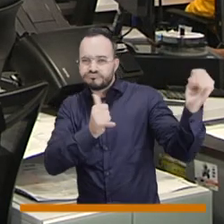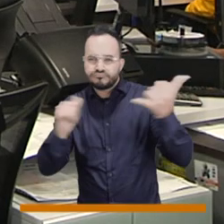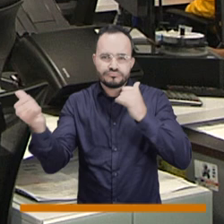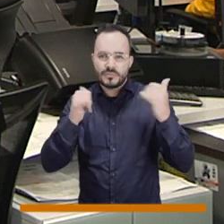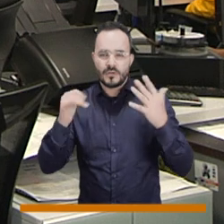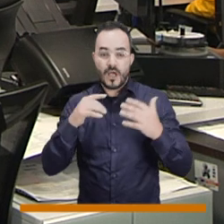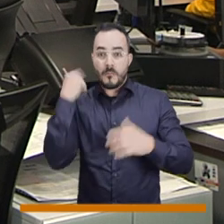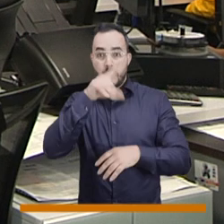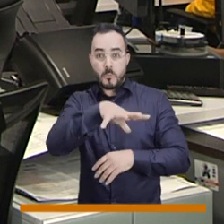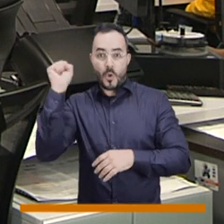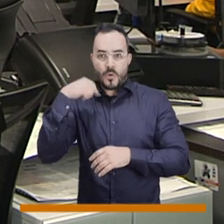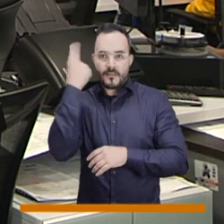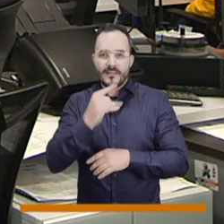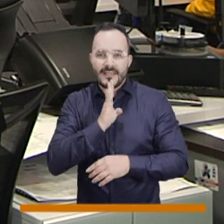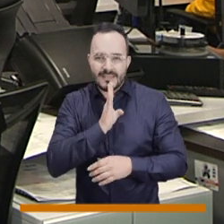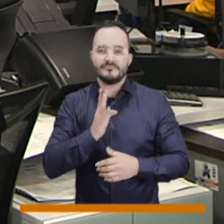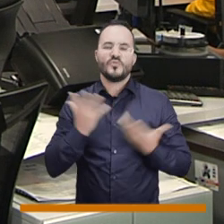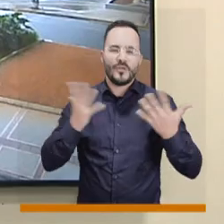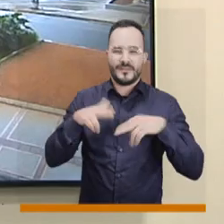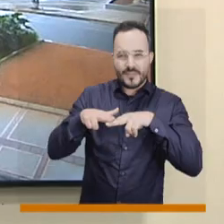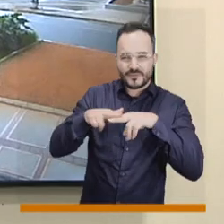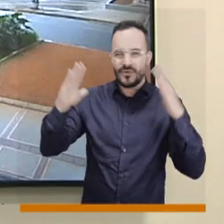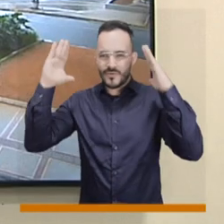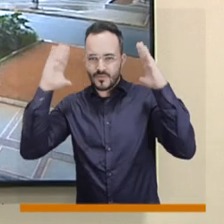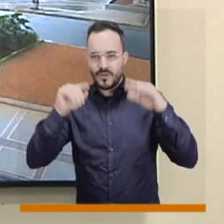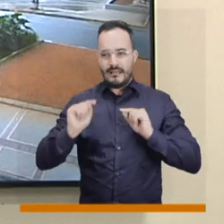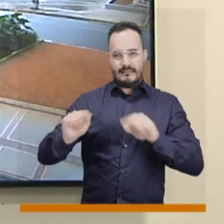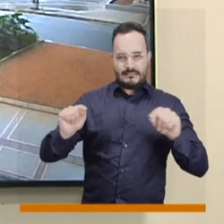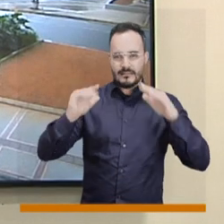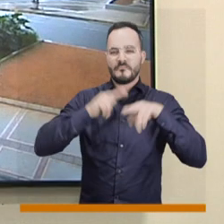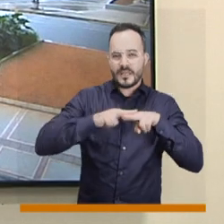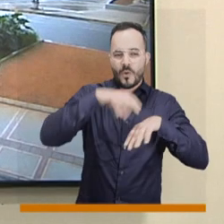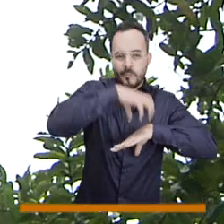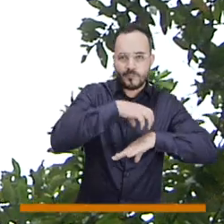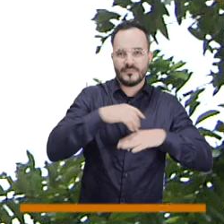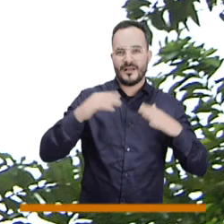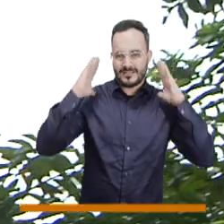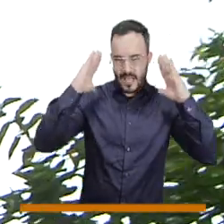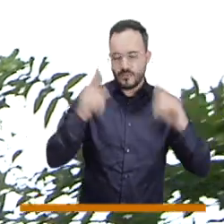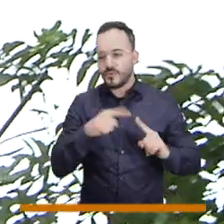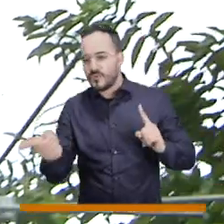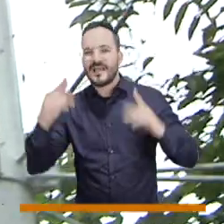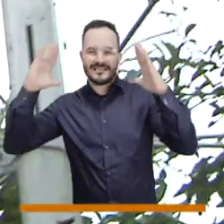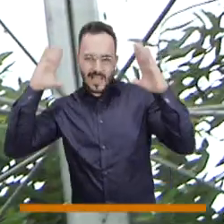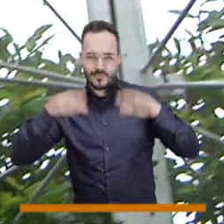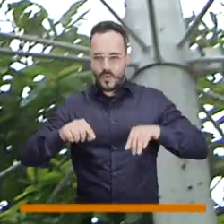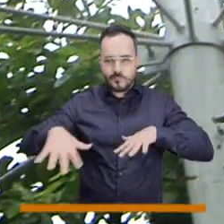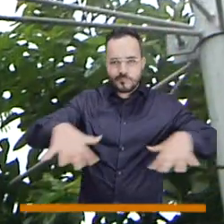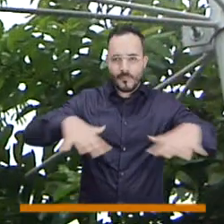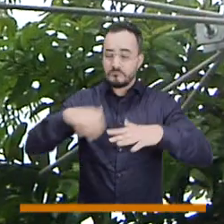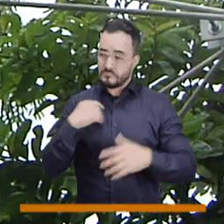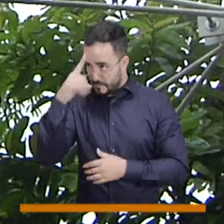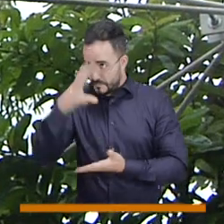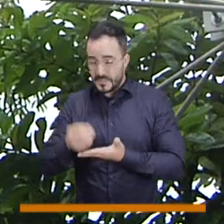en el estadio Atanasio Girardot y en el metro. Esa articulación de la que nos habla el concejal, de toda esa integración de la tecnología,